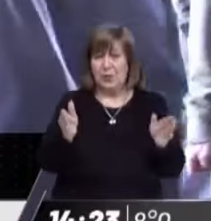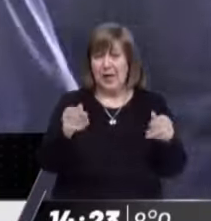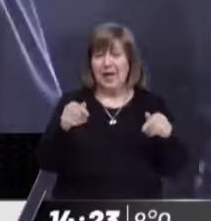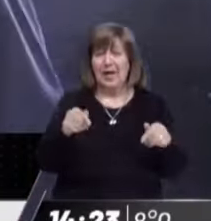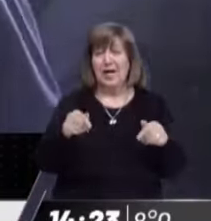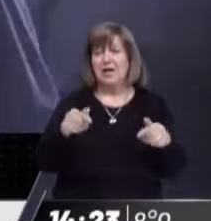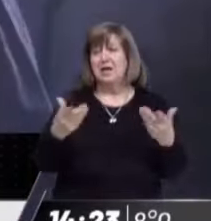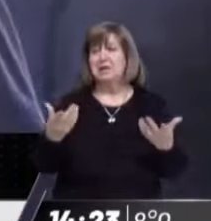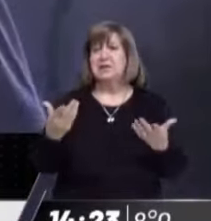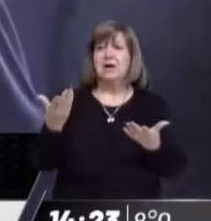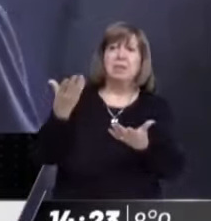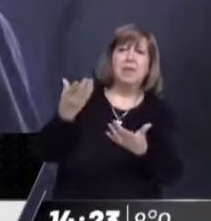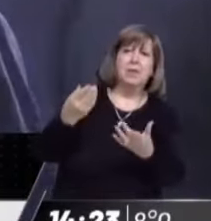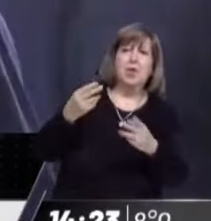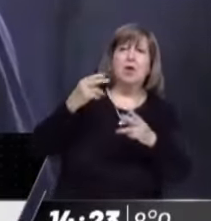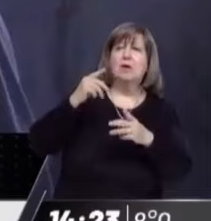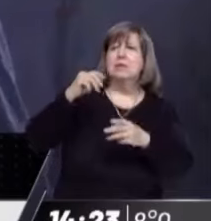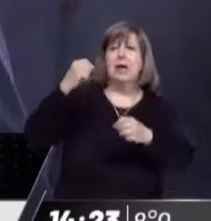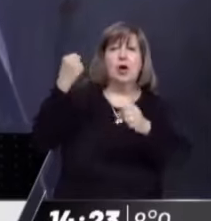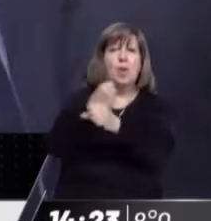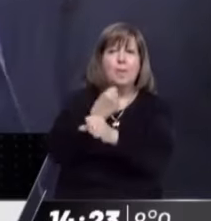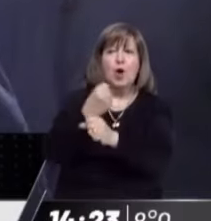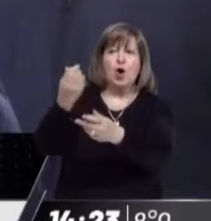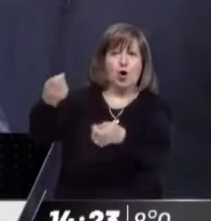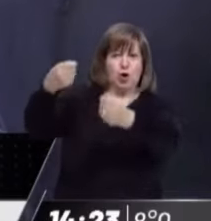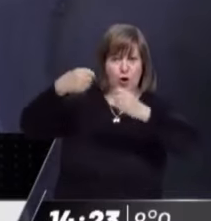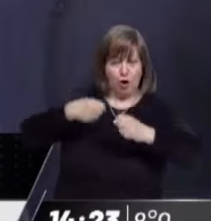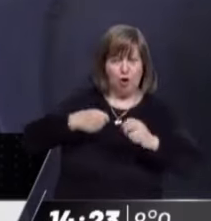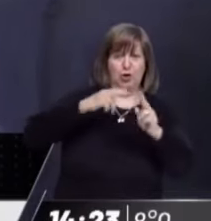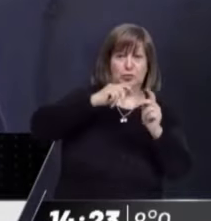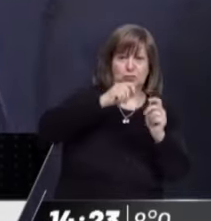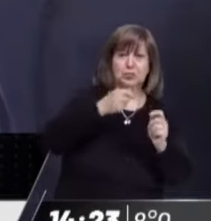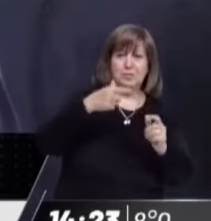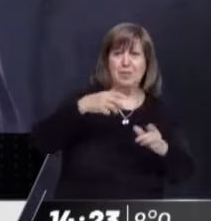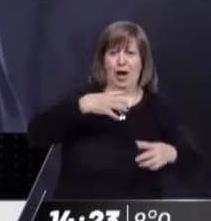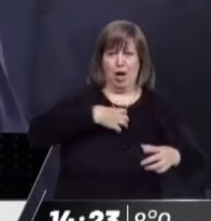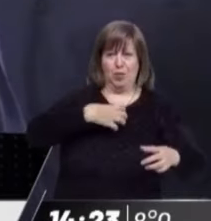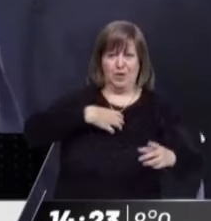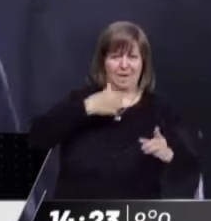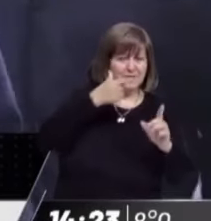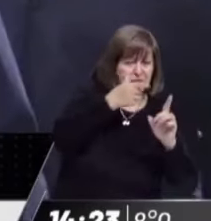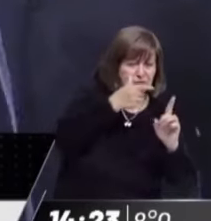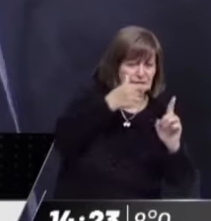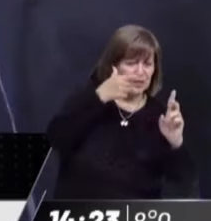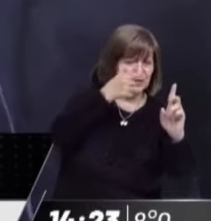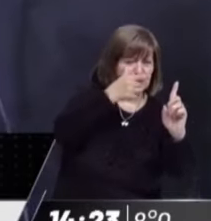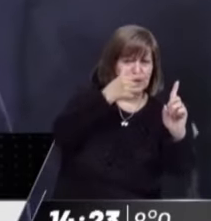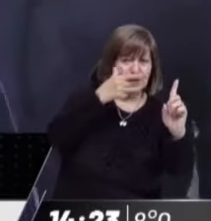trabajos justamente de reparación de las cunas Feliz. con los alumnos, obviamente,